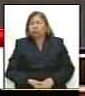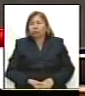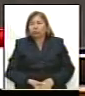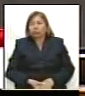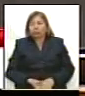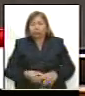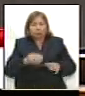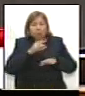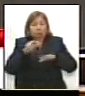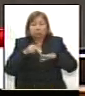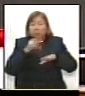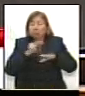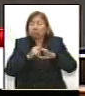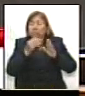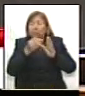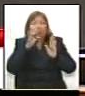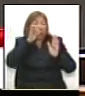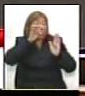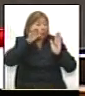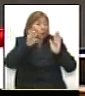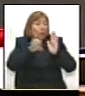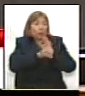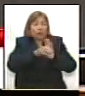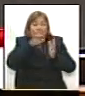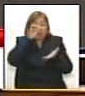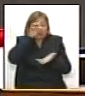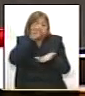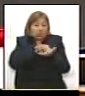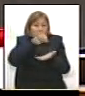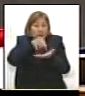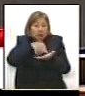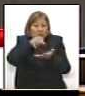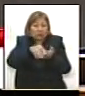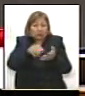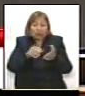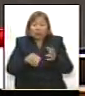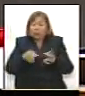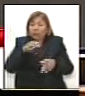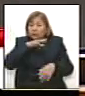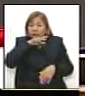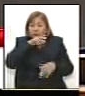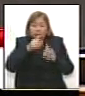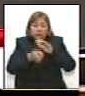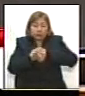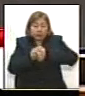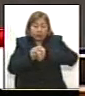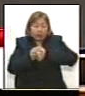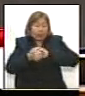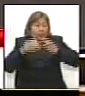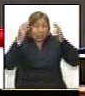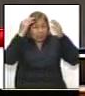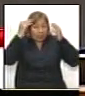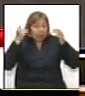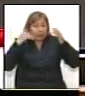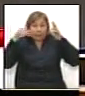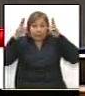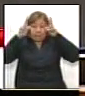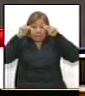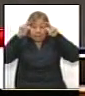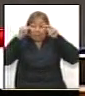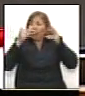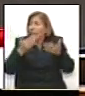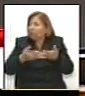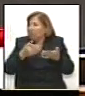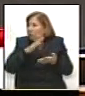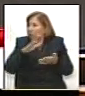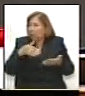abrasión natural, como por ejemplo el sapo, la tortuga, la paloma, la cabeza de caballo, entre otras figuras que